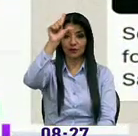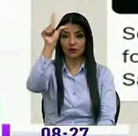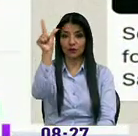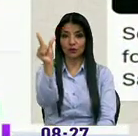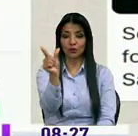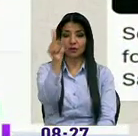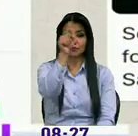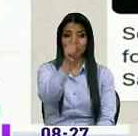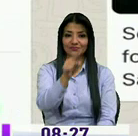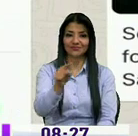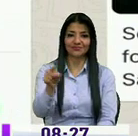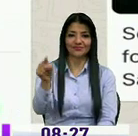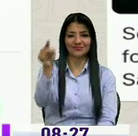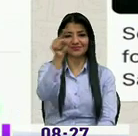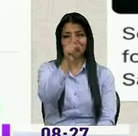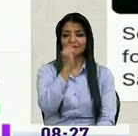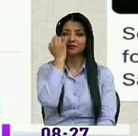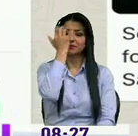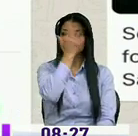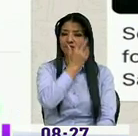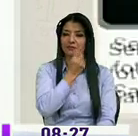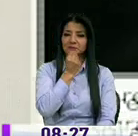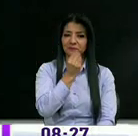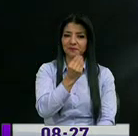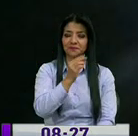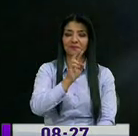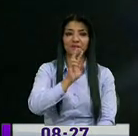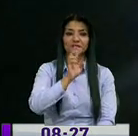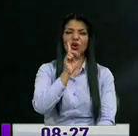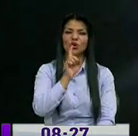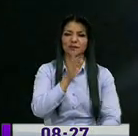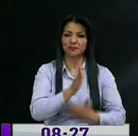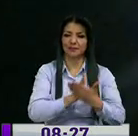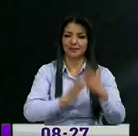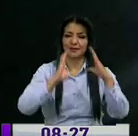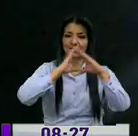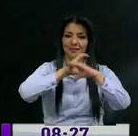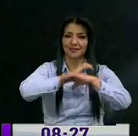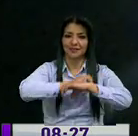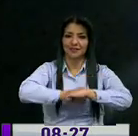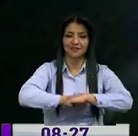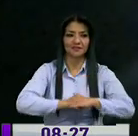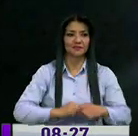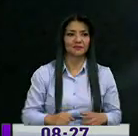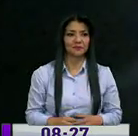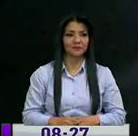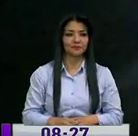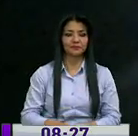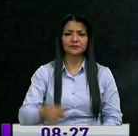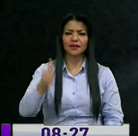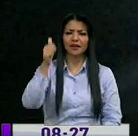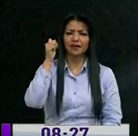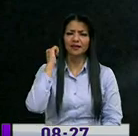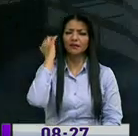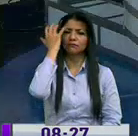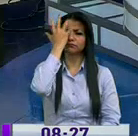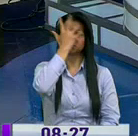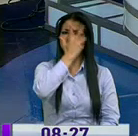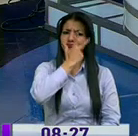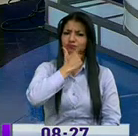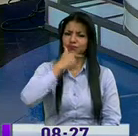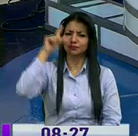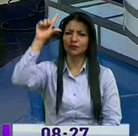Fotografía de la luna, luna lunera cascabelera, 23 horas 30. Vean esa luna, ¿no? Espectacular, ¿no? La luna linda,